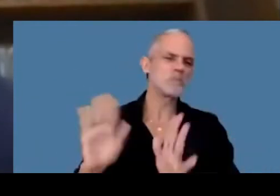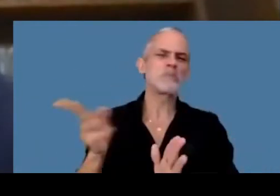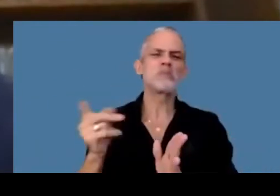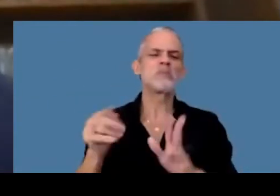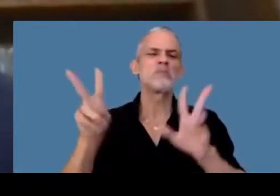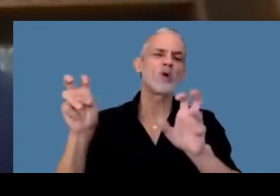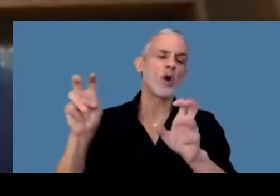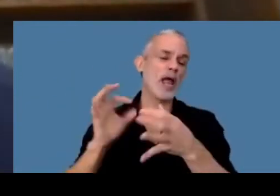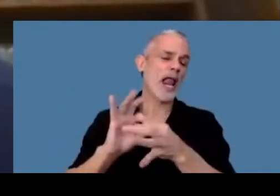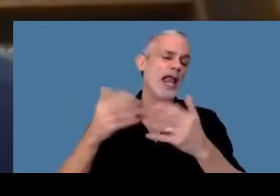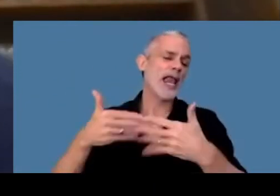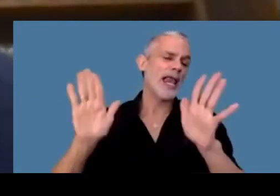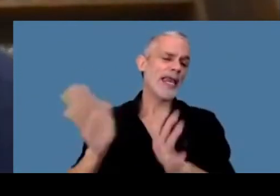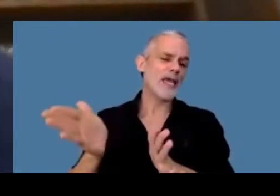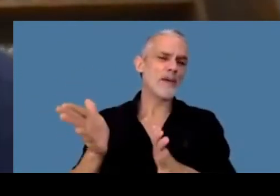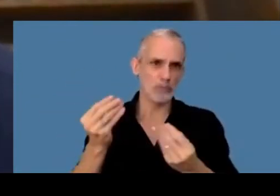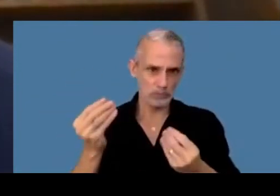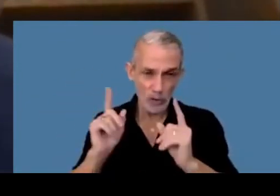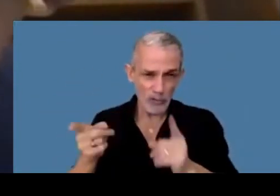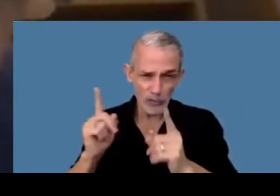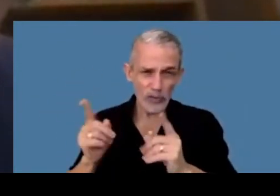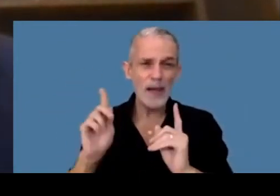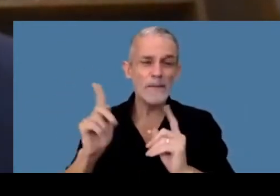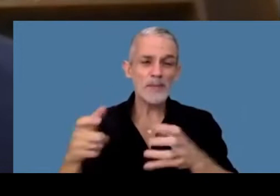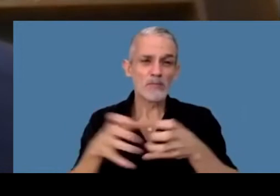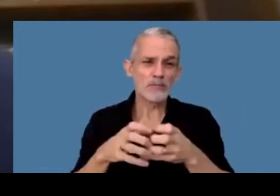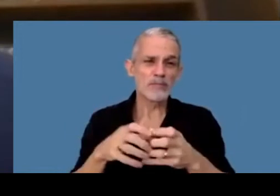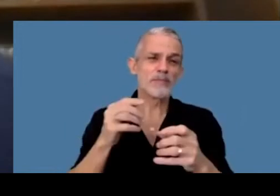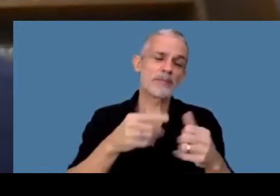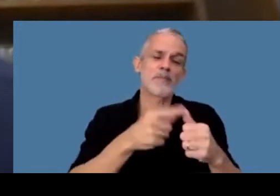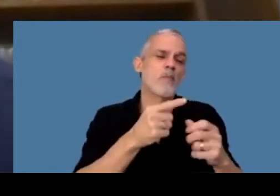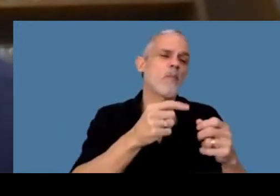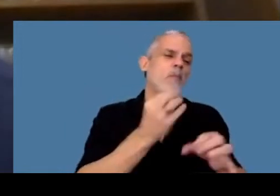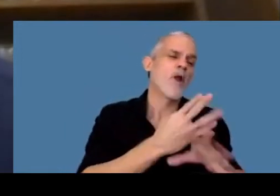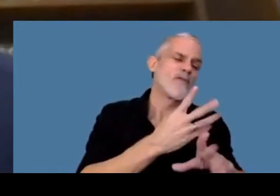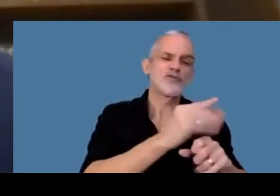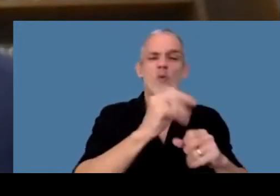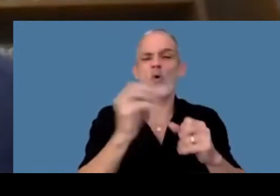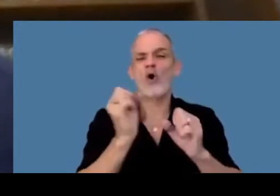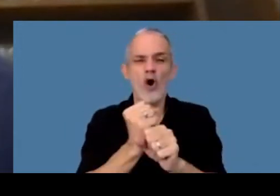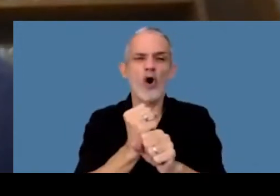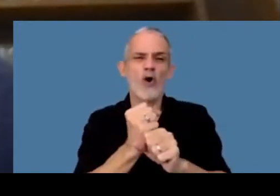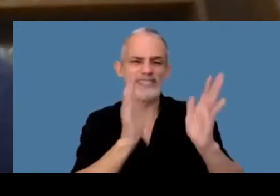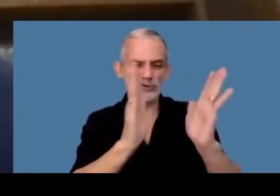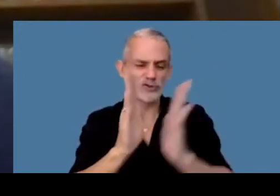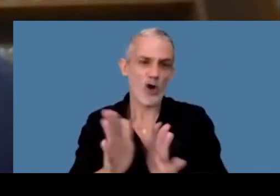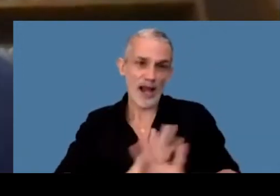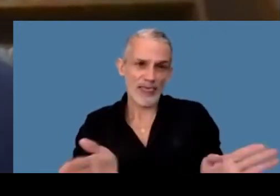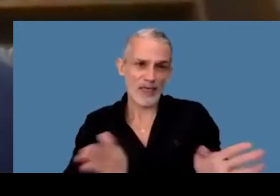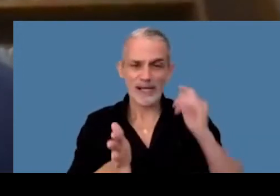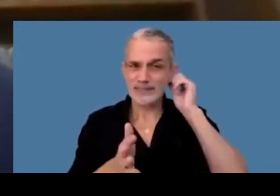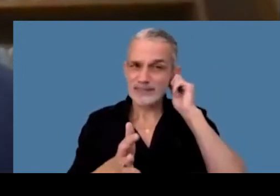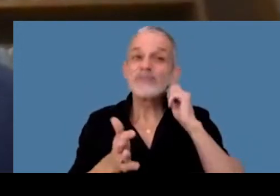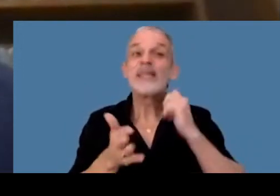van a seguir siempre en el sindicato de profesión, oficio o categoría, con suerte. Y en el mejor de los casos tendrán un sindicato